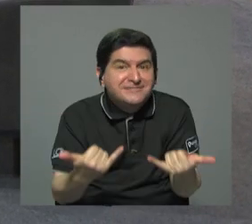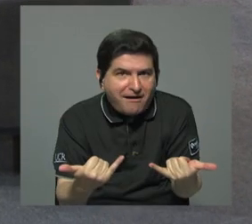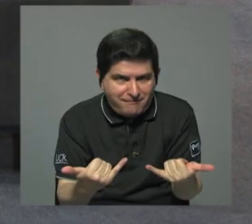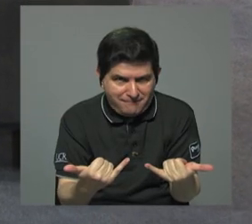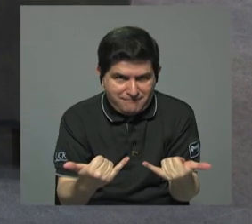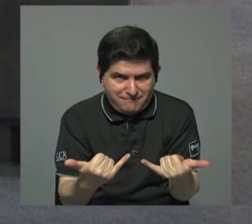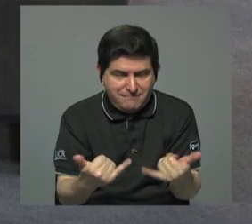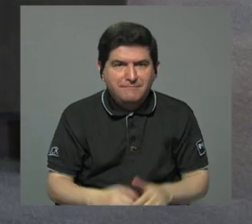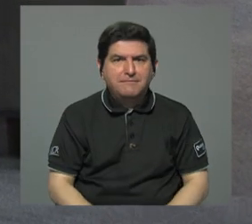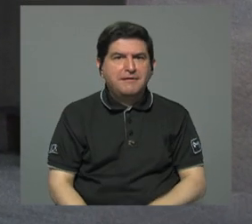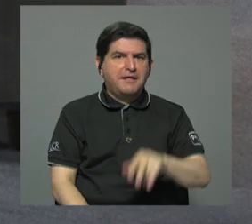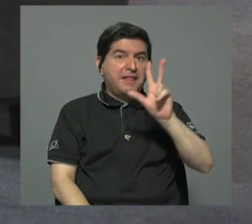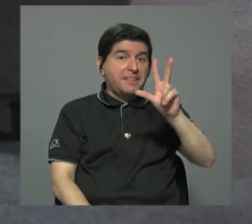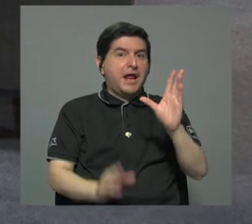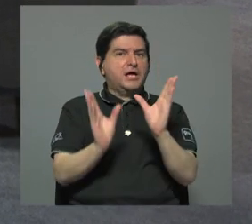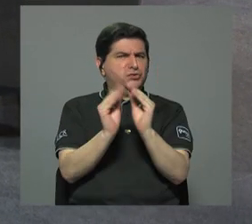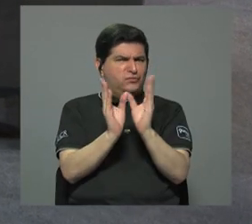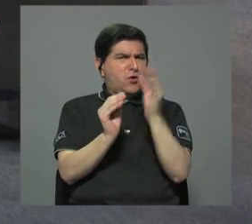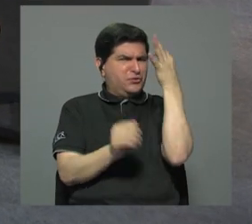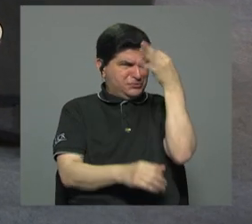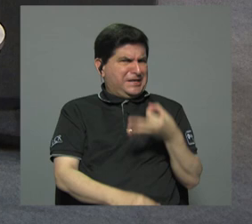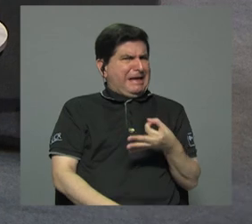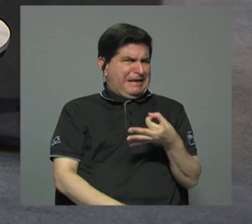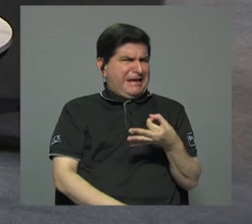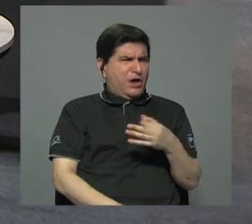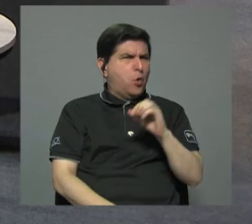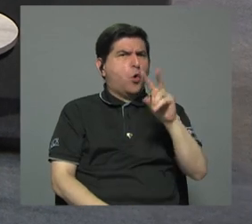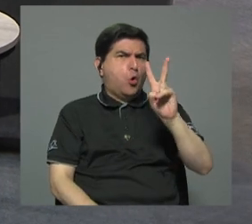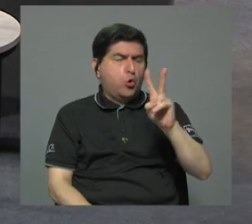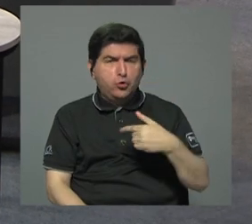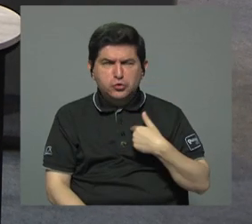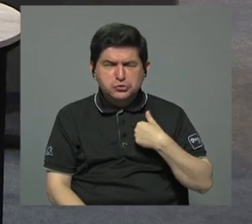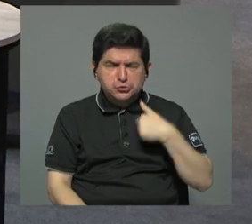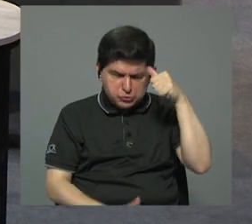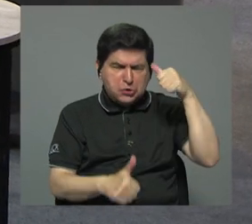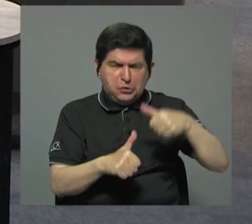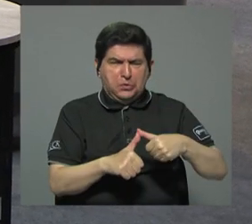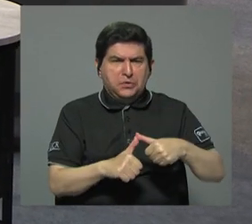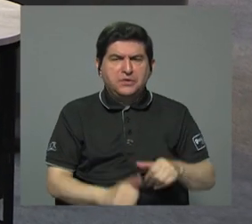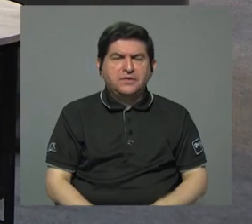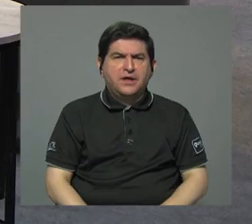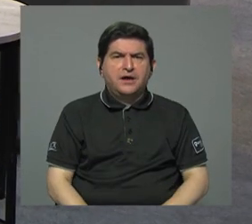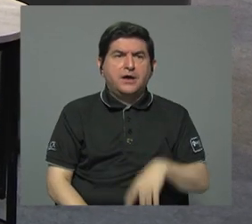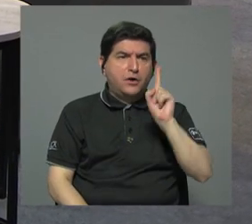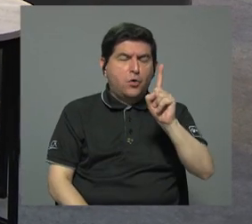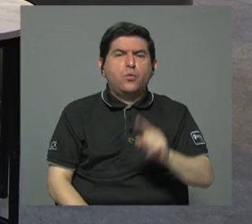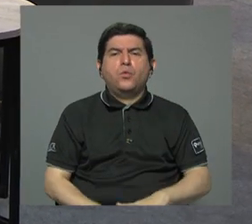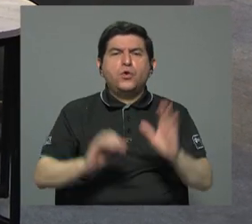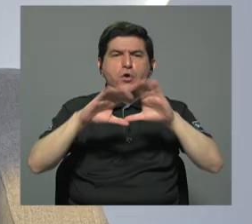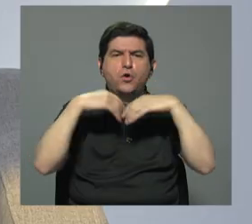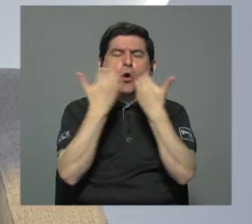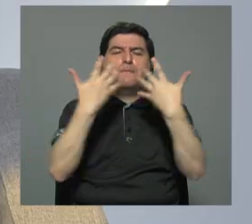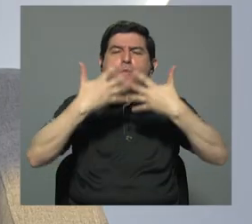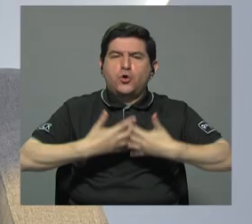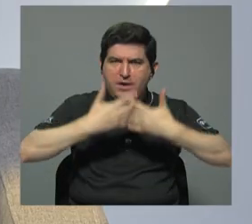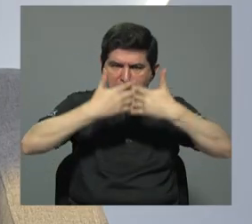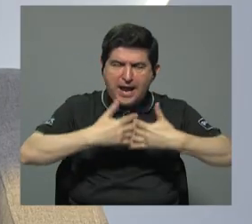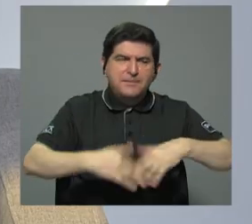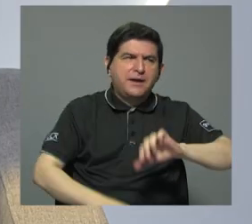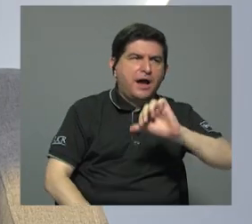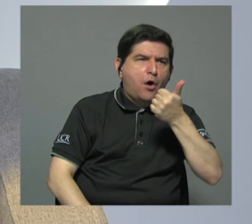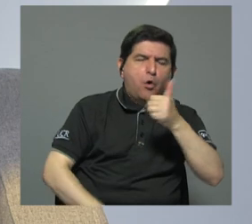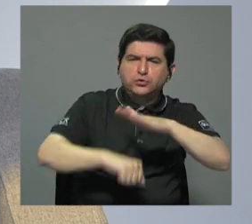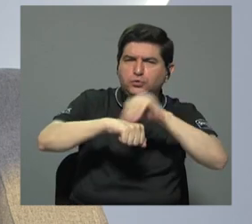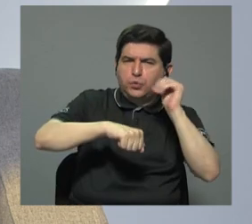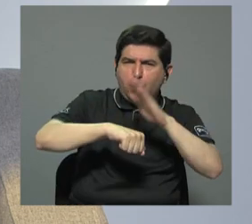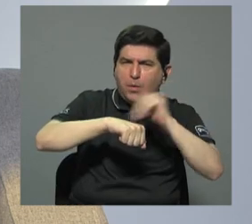también 3 foros, si no me equivoco, o al menos 2 de ellos los tengo muy presentes, uno convocado por la Cámara de Industrias y otro convocado